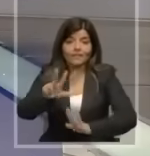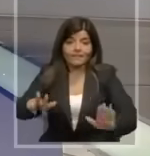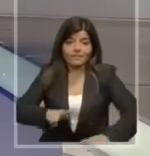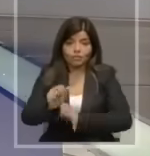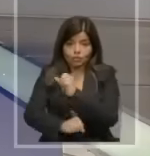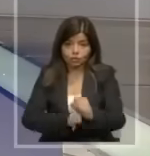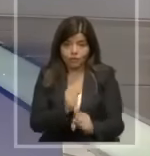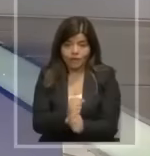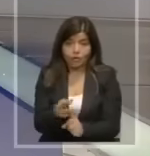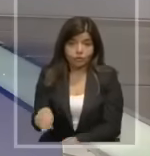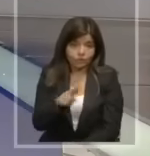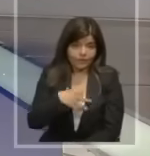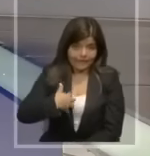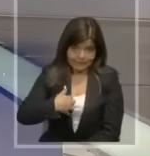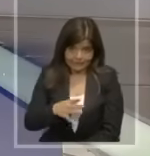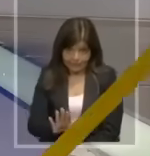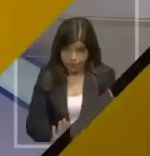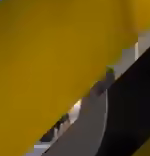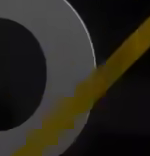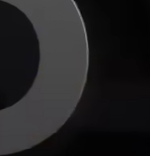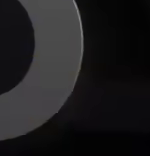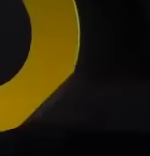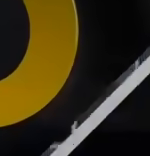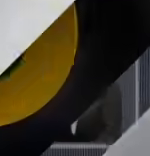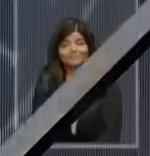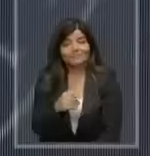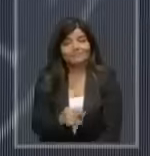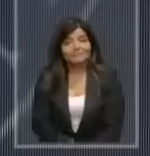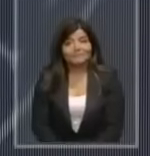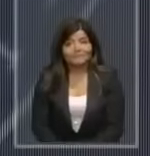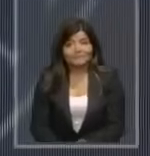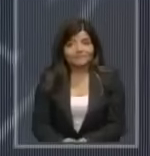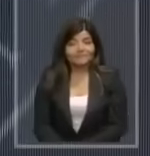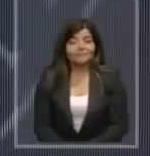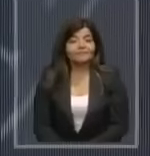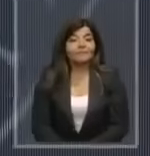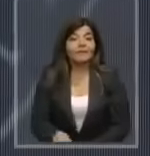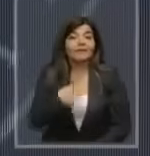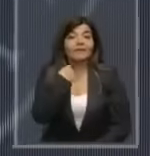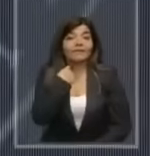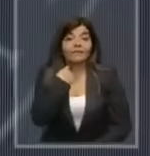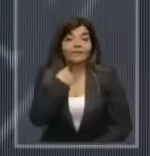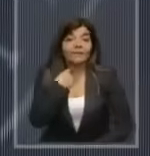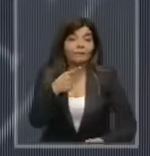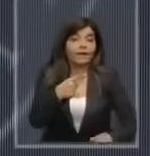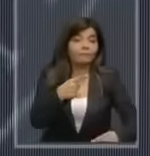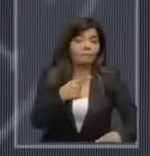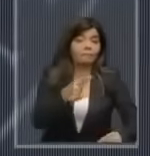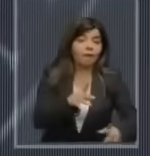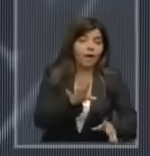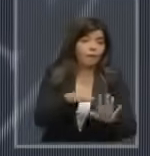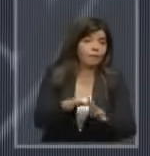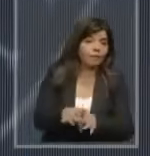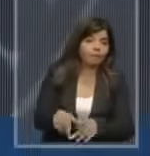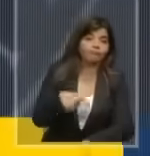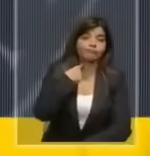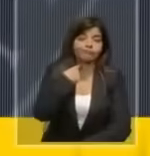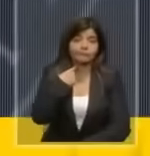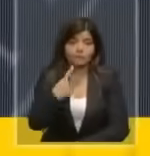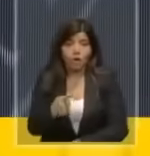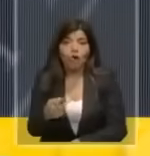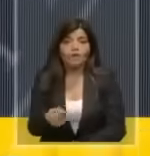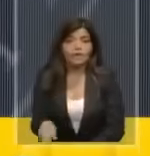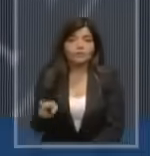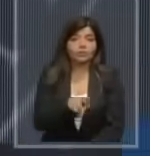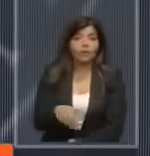18 años. Retomamos con Argentina. Ahora sí. La visión de que los victimarios son las víctimas y las víctimas los victimarios. Hoy retomamos